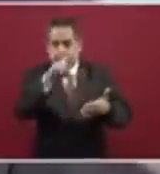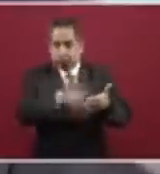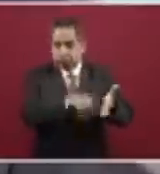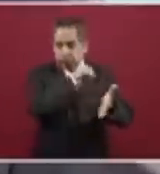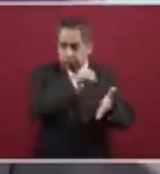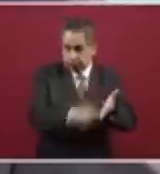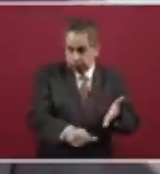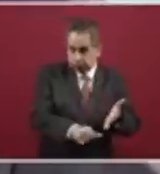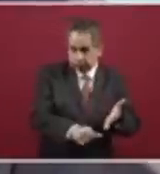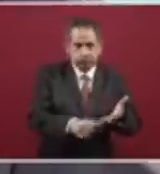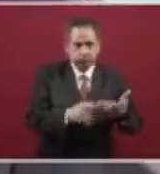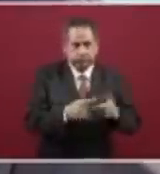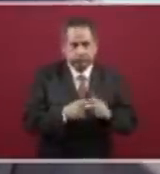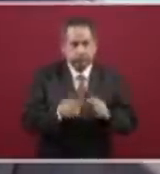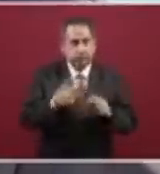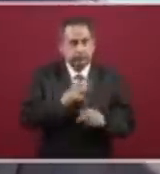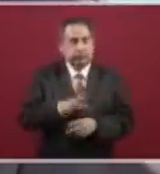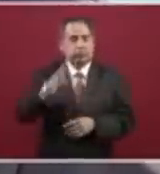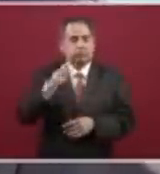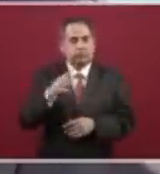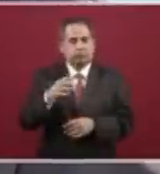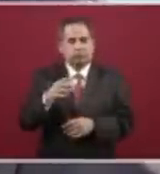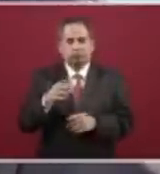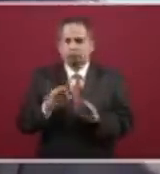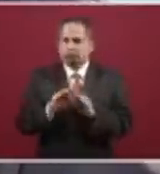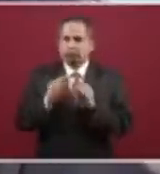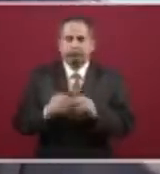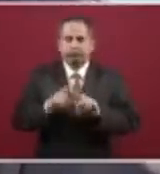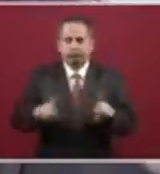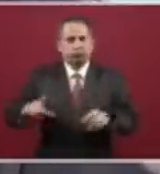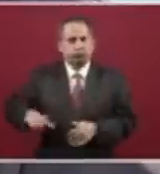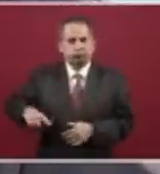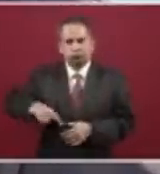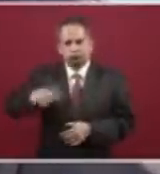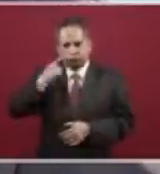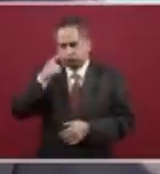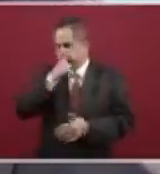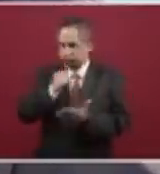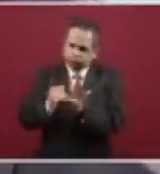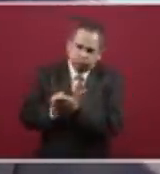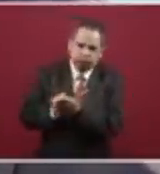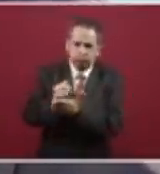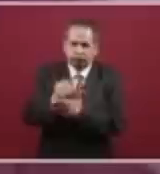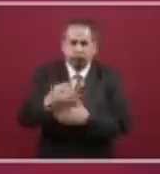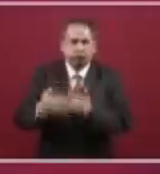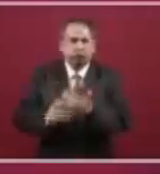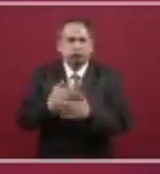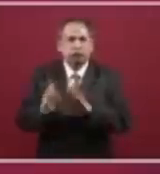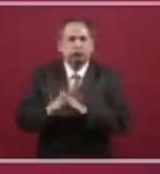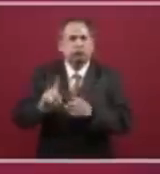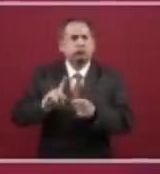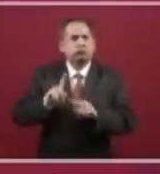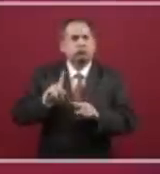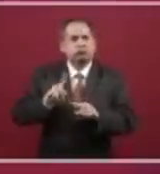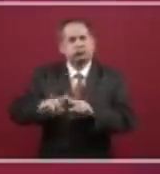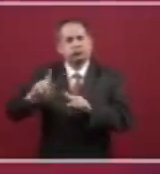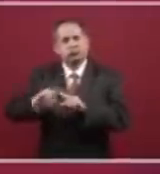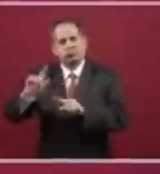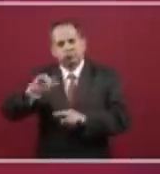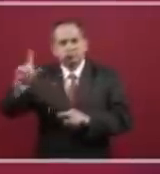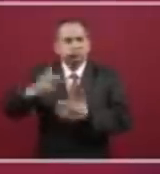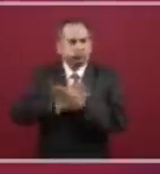marcó un hito en la forma en que el gobierno toma decisiones asociadas al desarrollo de grandes proyectos de